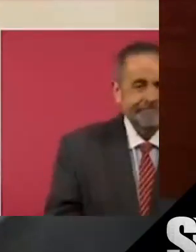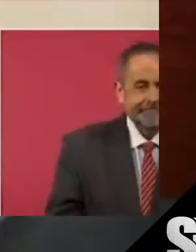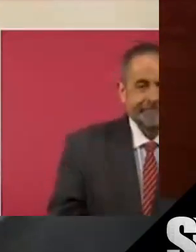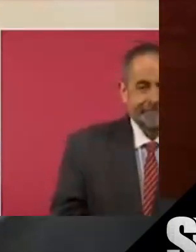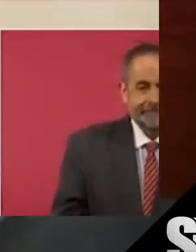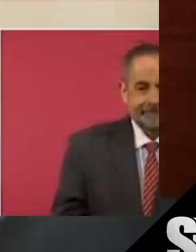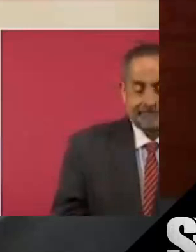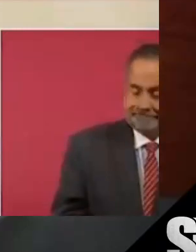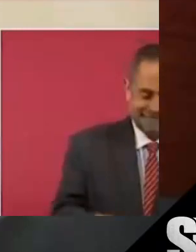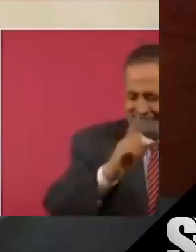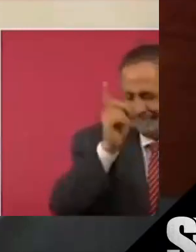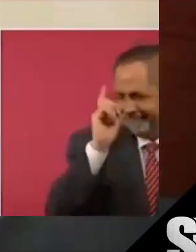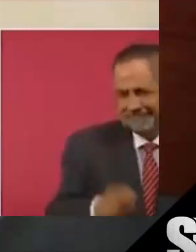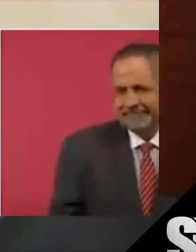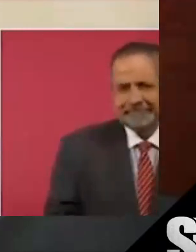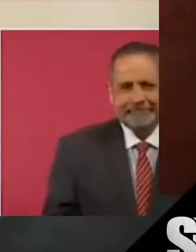No.